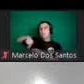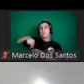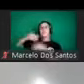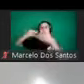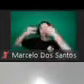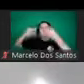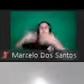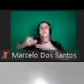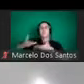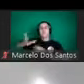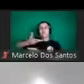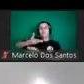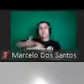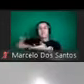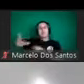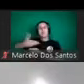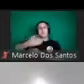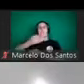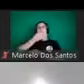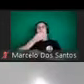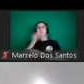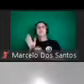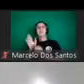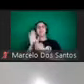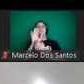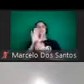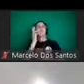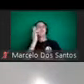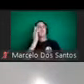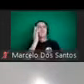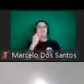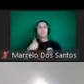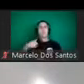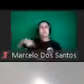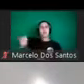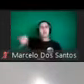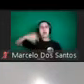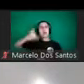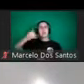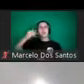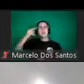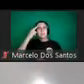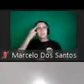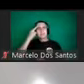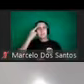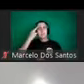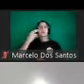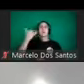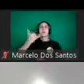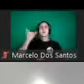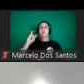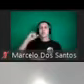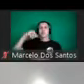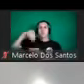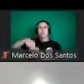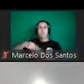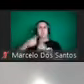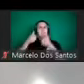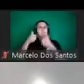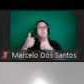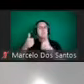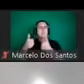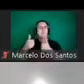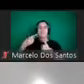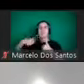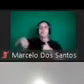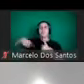nuestra institución de valores, ser personas respetuosas, ser personas inclusivas, porque si es que no somos personas inclusivas, bueno,